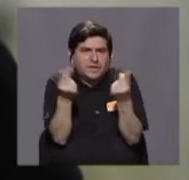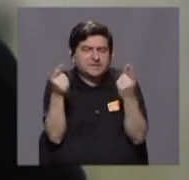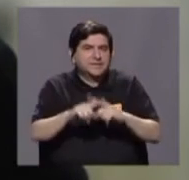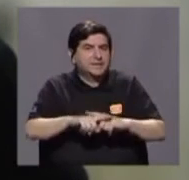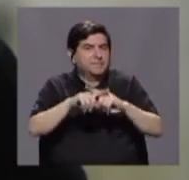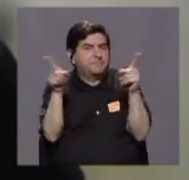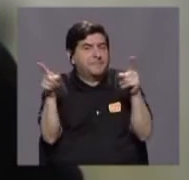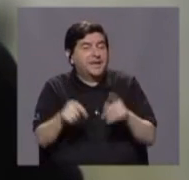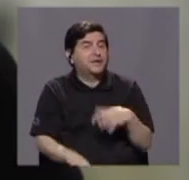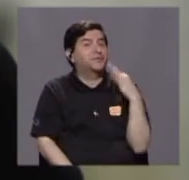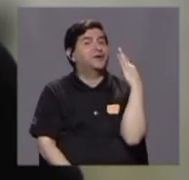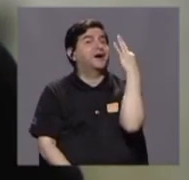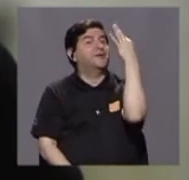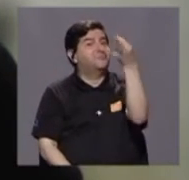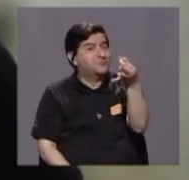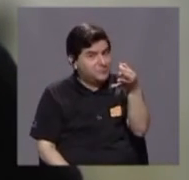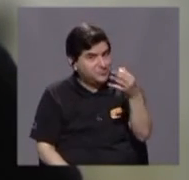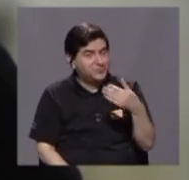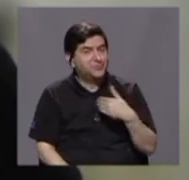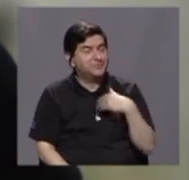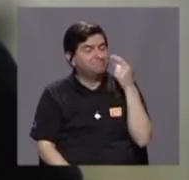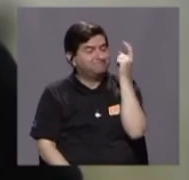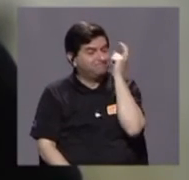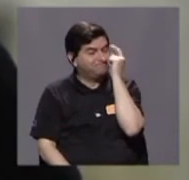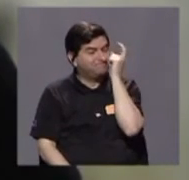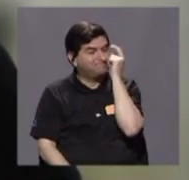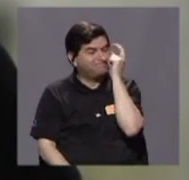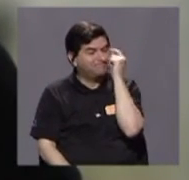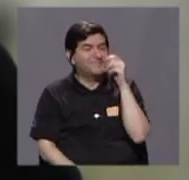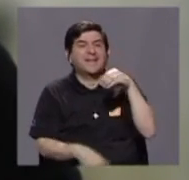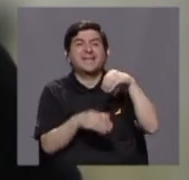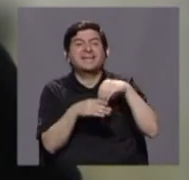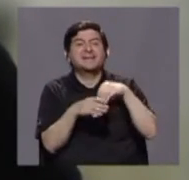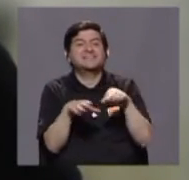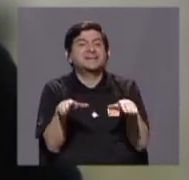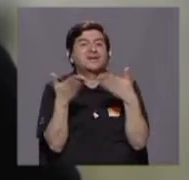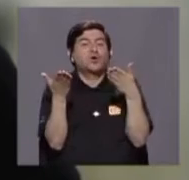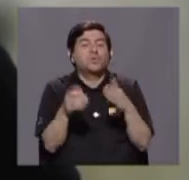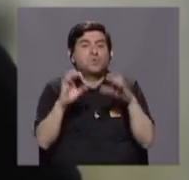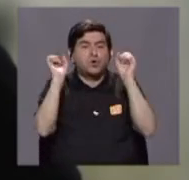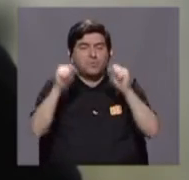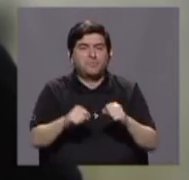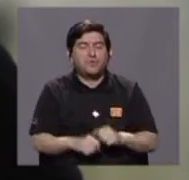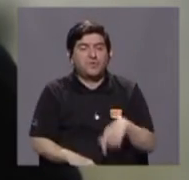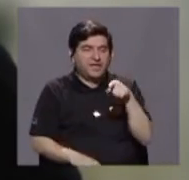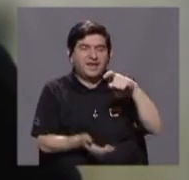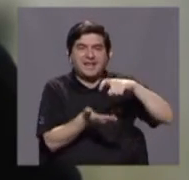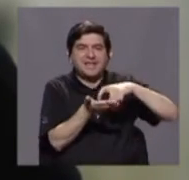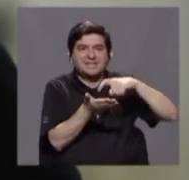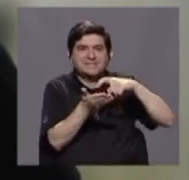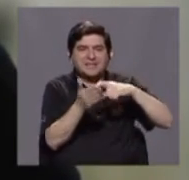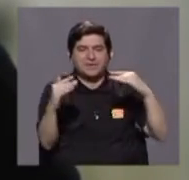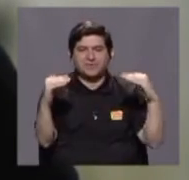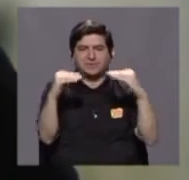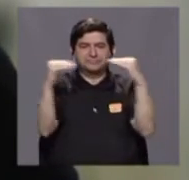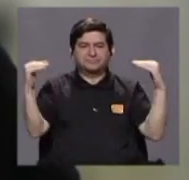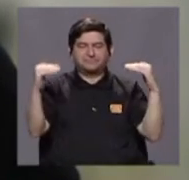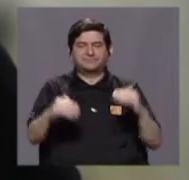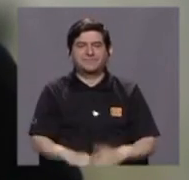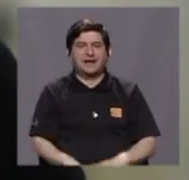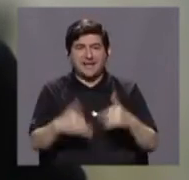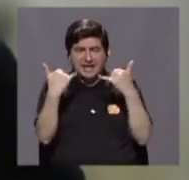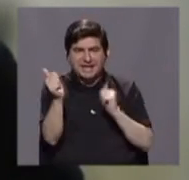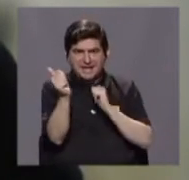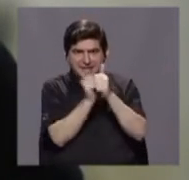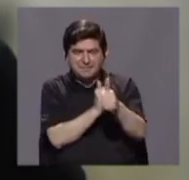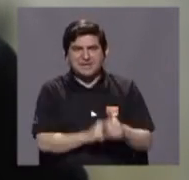pero del día de mañana habrá que pensar qué ingresamos para sufragar estos déficits, estas deudas que superan